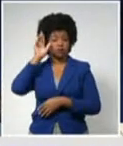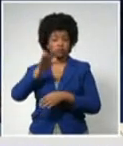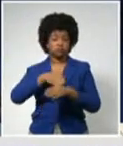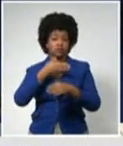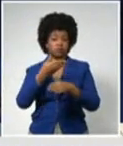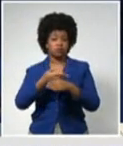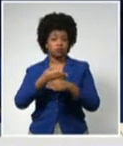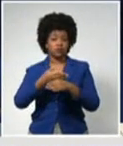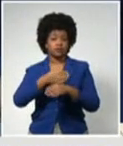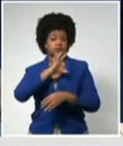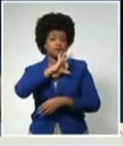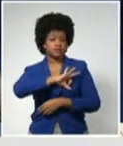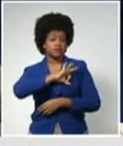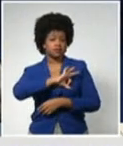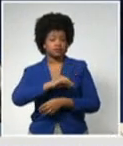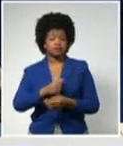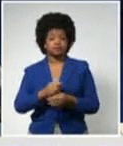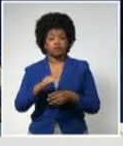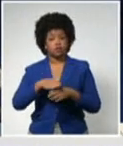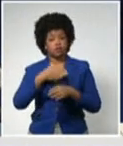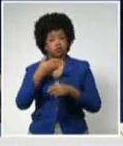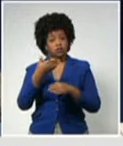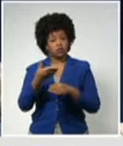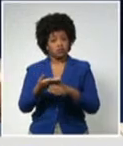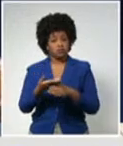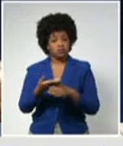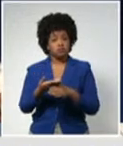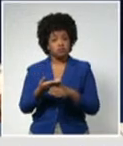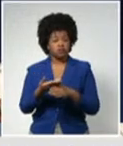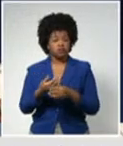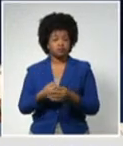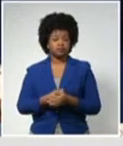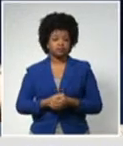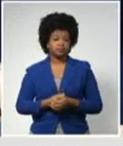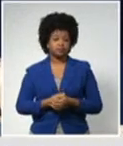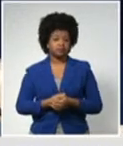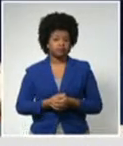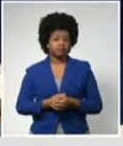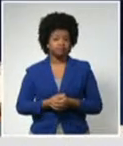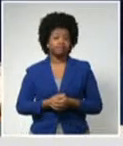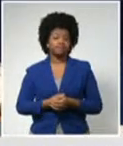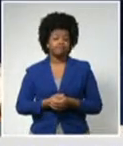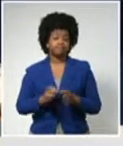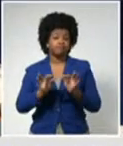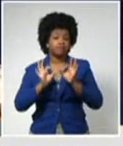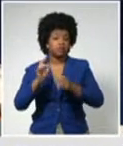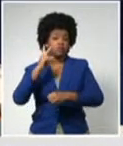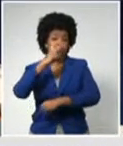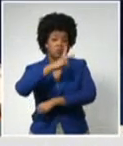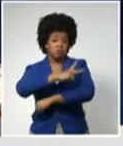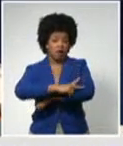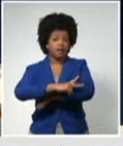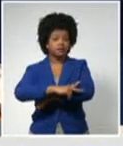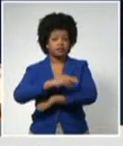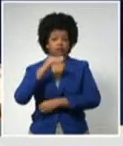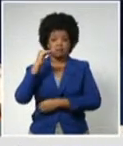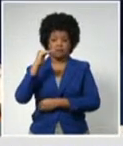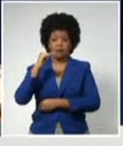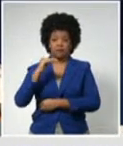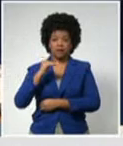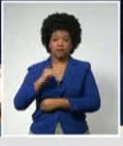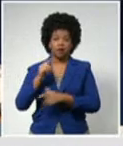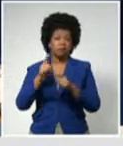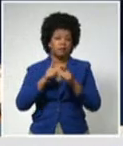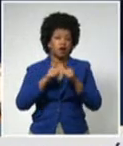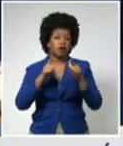Chile y después México. Esos son los países que encabezan la lista de mayor número de